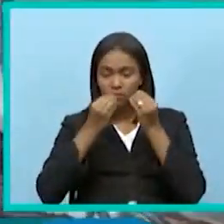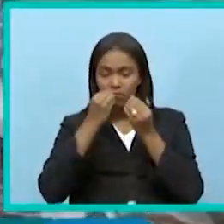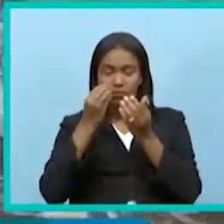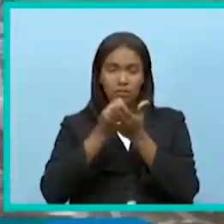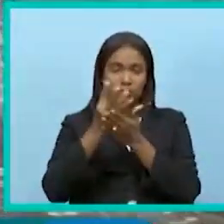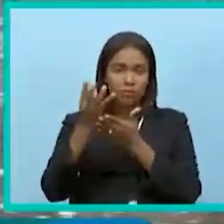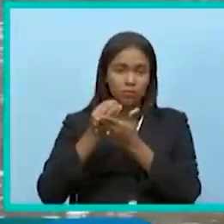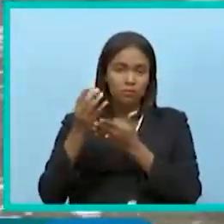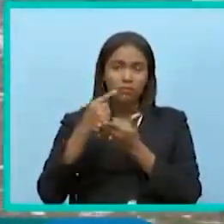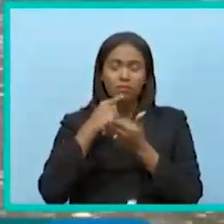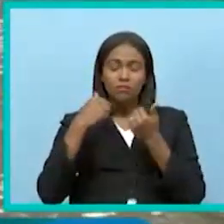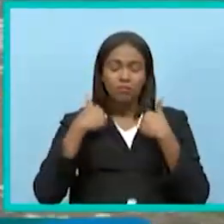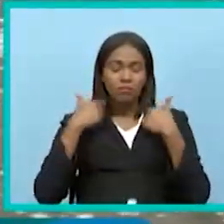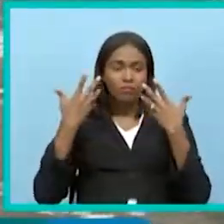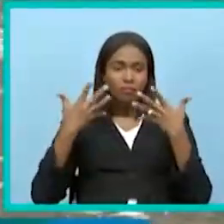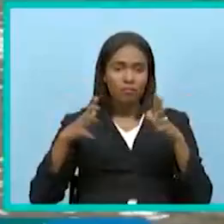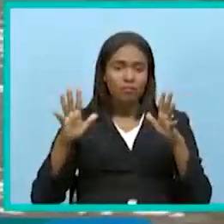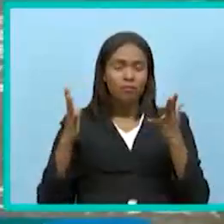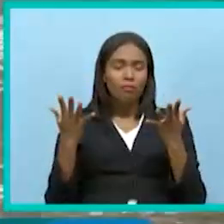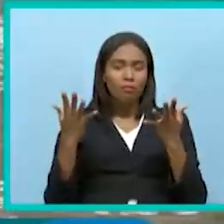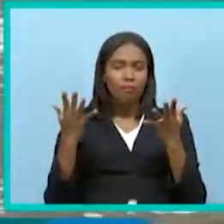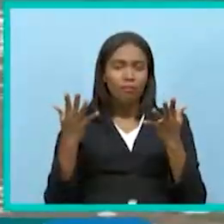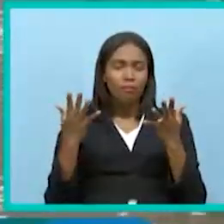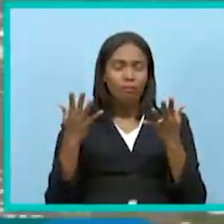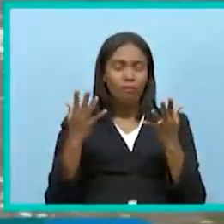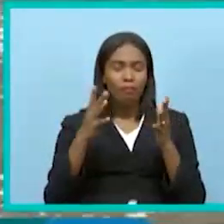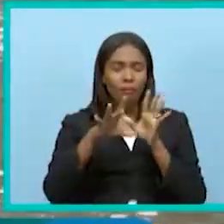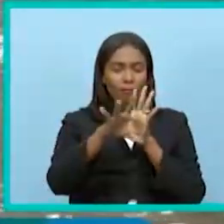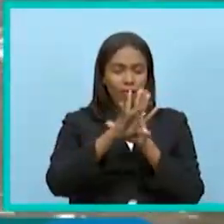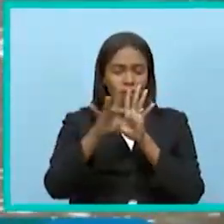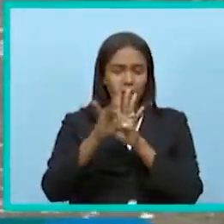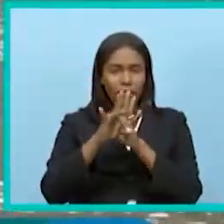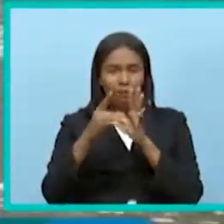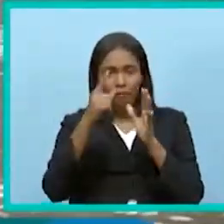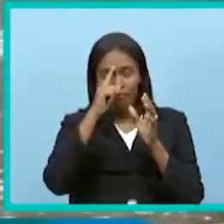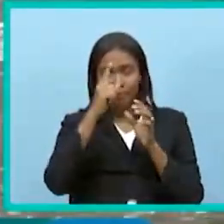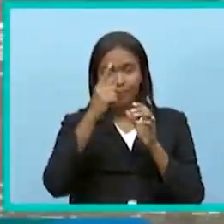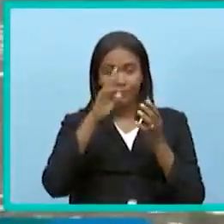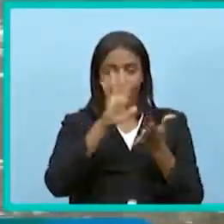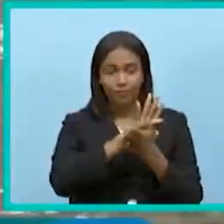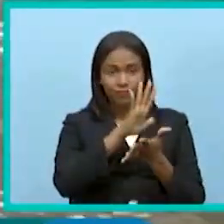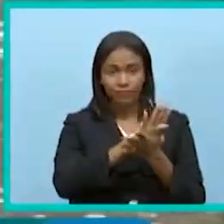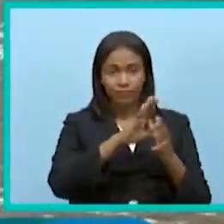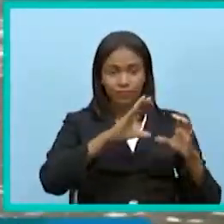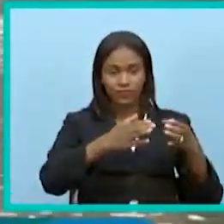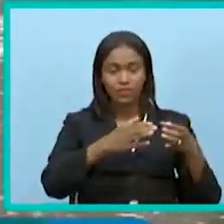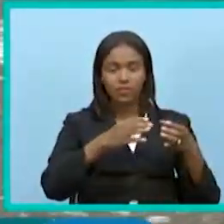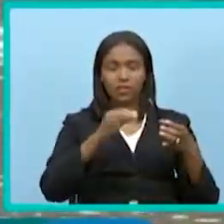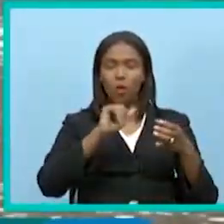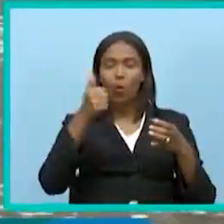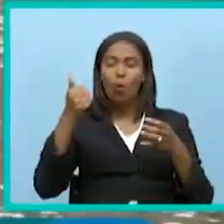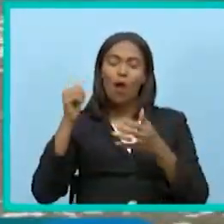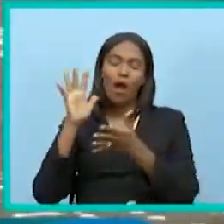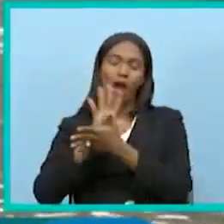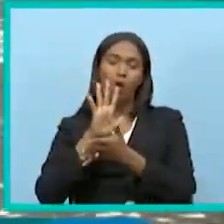Nos confirman que tienen ya detectado un colegio y una escuela para,